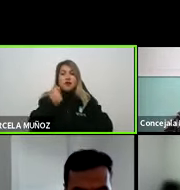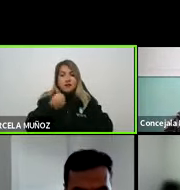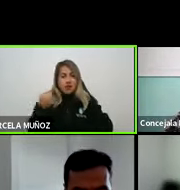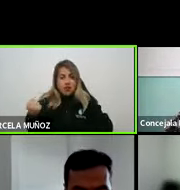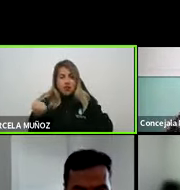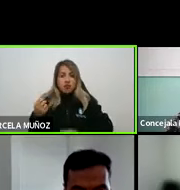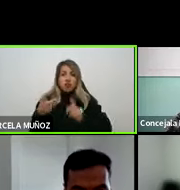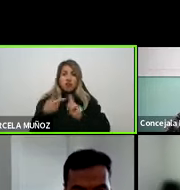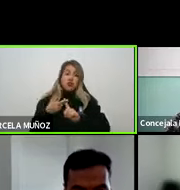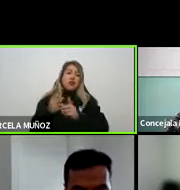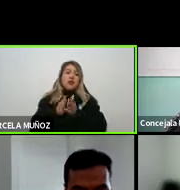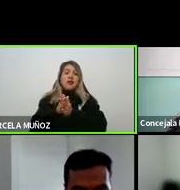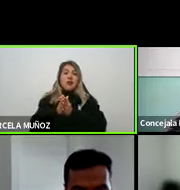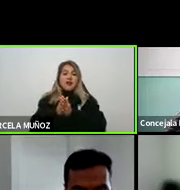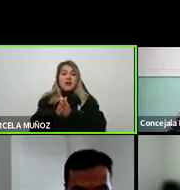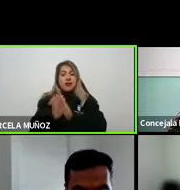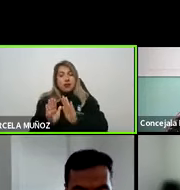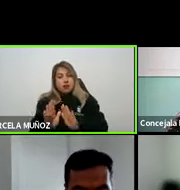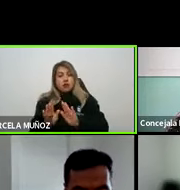refrigeradores, estufas,